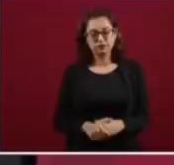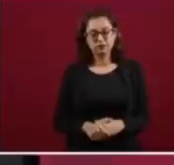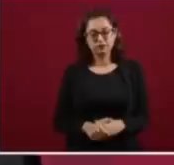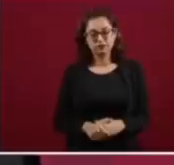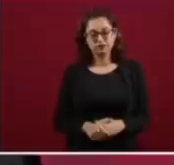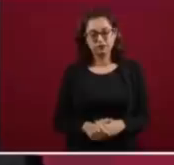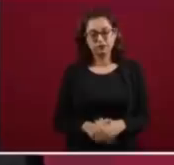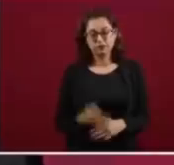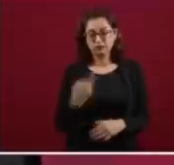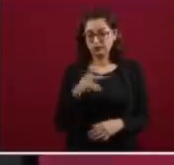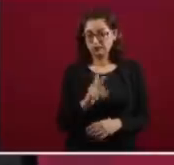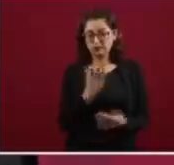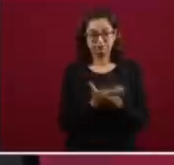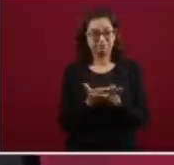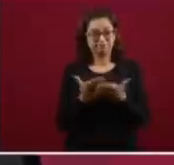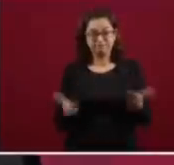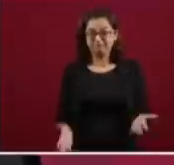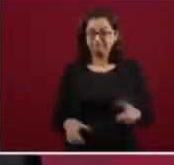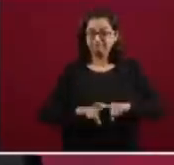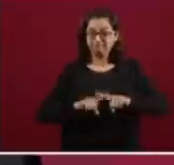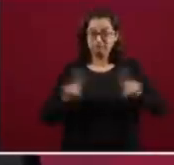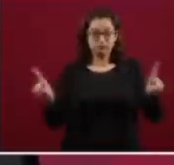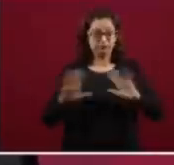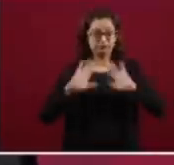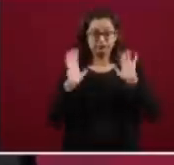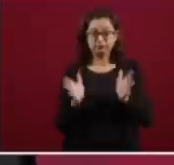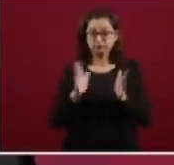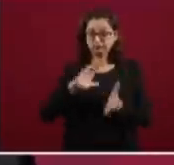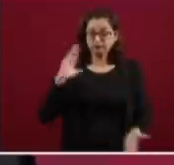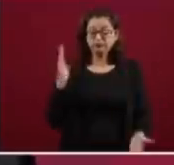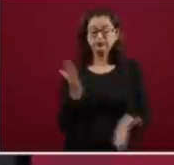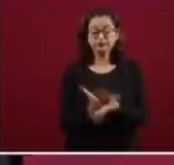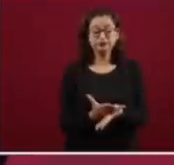ya eso se terminó y este